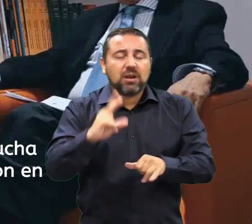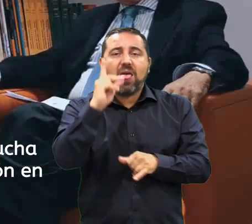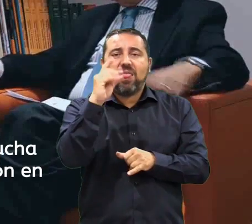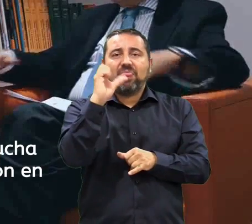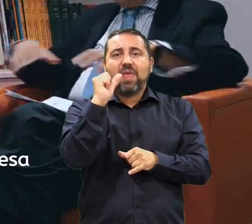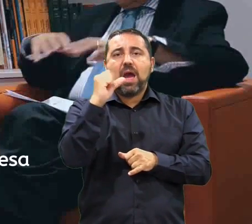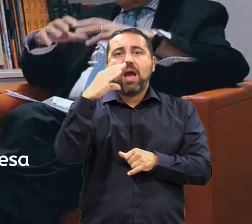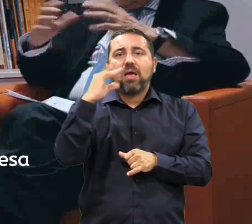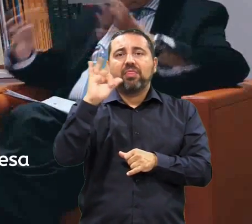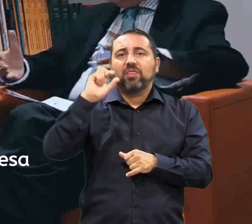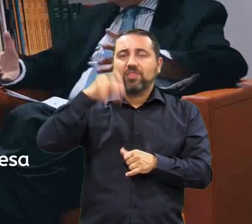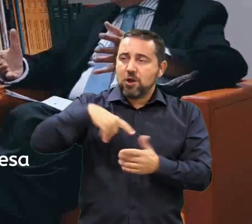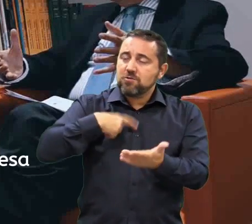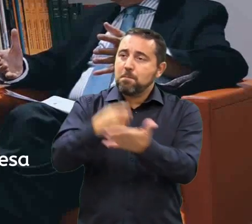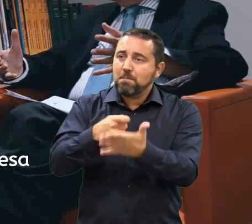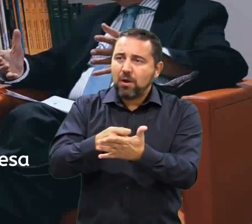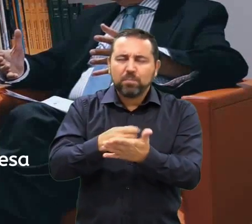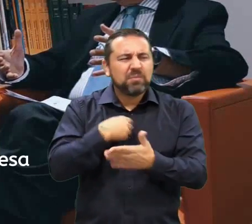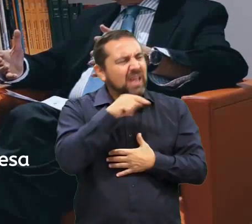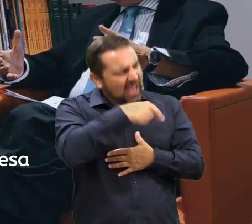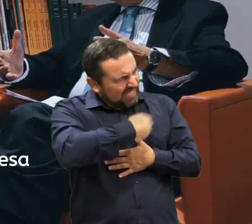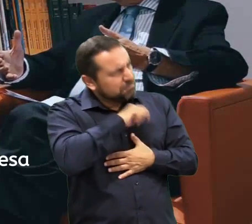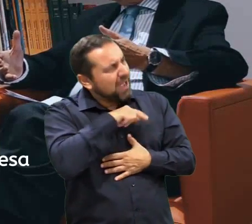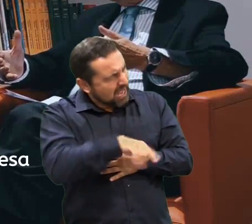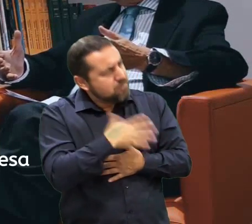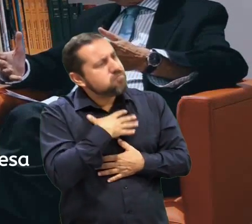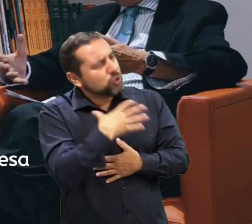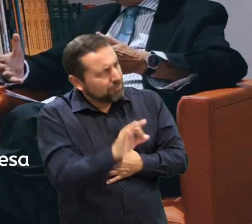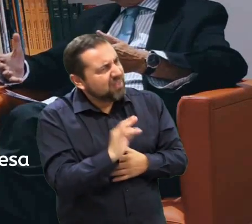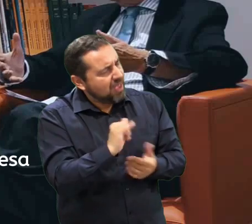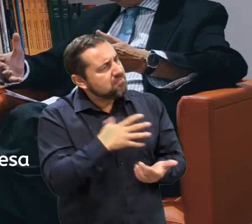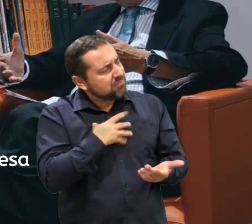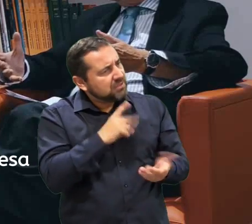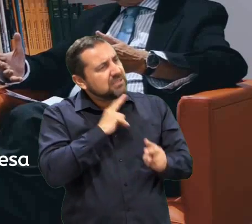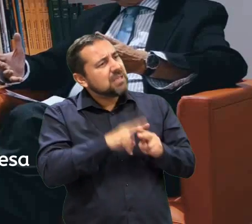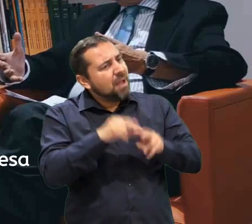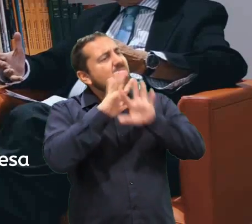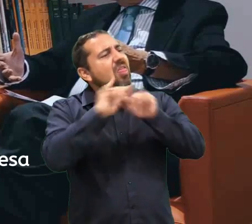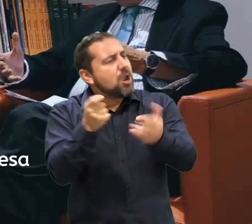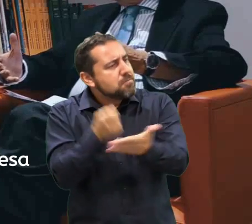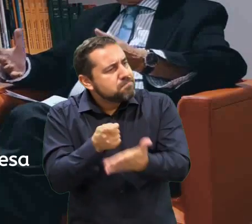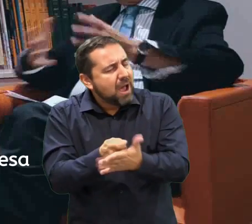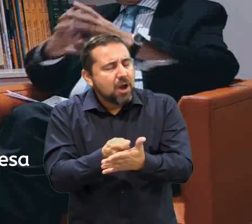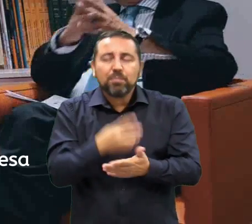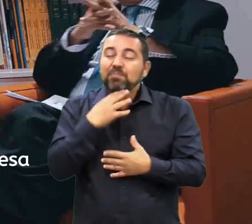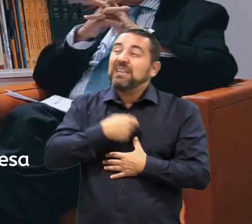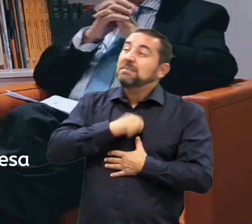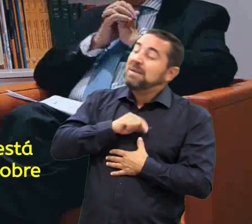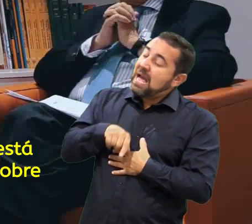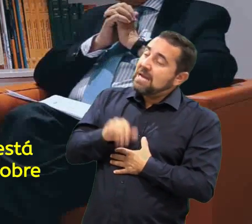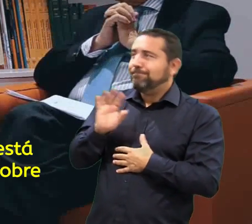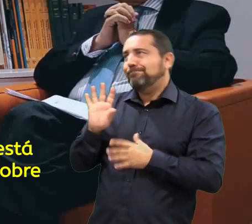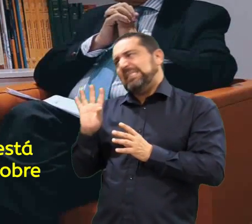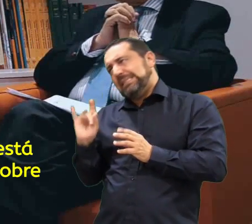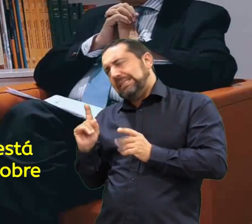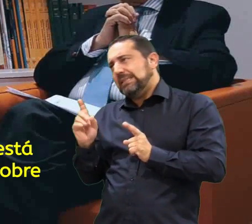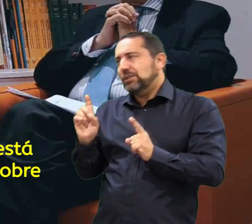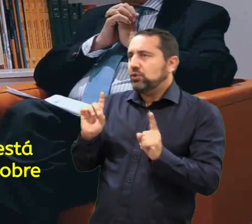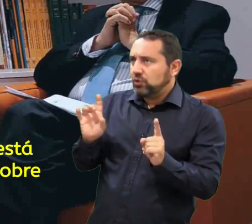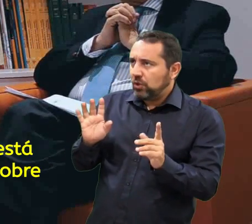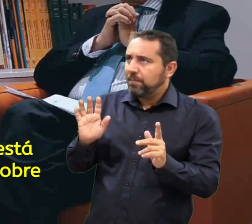de impuestos. ¿Lo tenemos bien contemplado en España, esa posibilidad de la dación en pago? Pues sí y no.